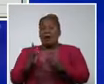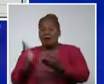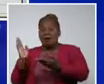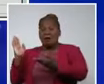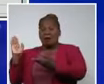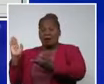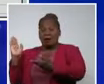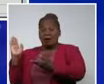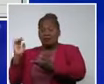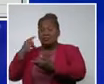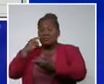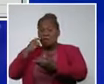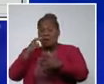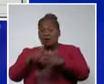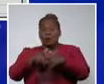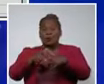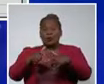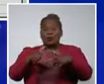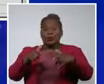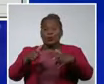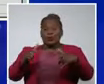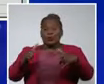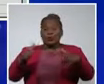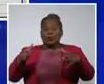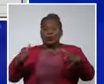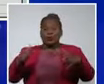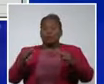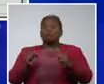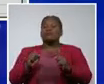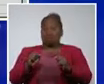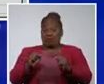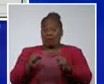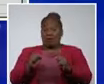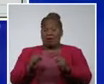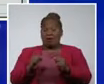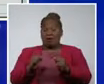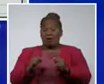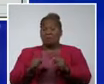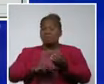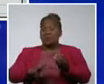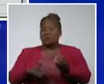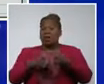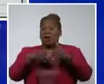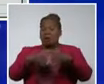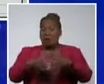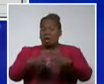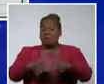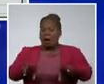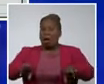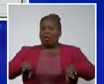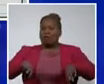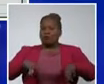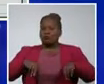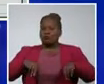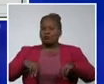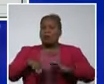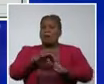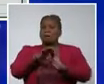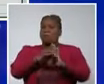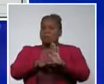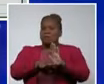se ha ido incrementando la tasa. Este territorio también adopta medidas de mucho